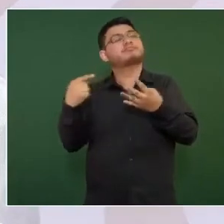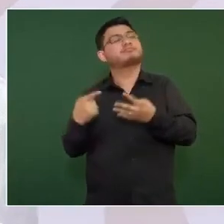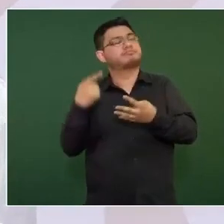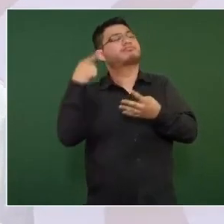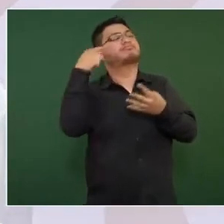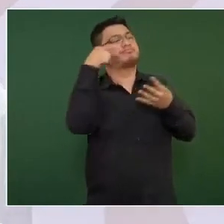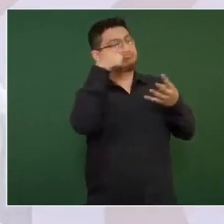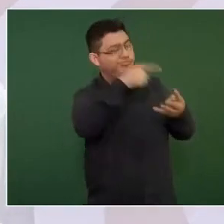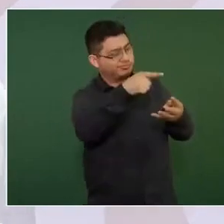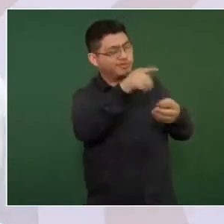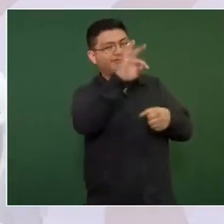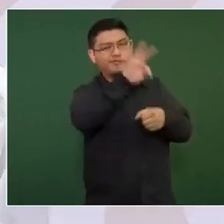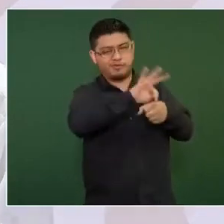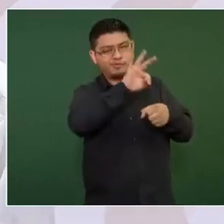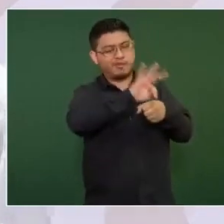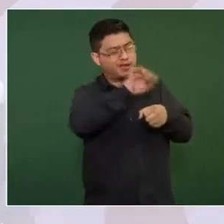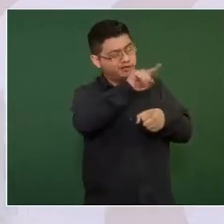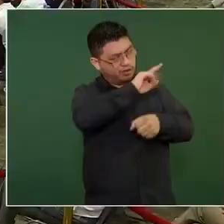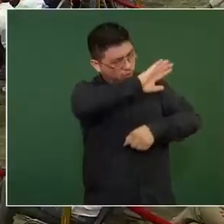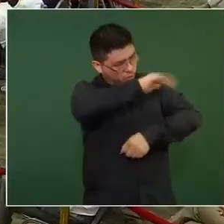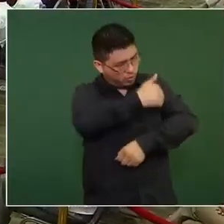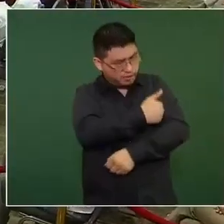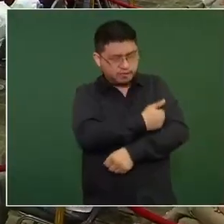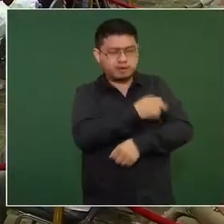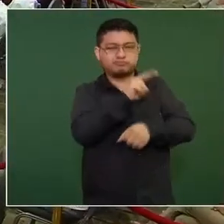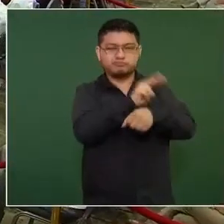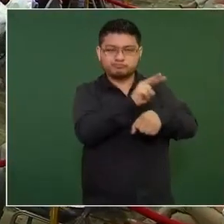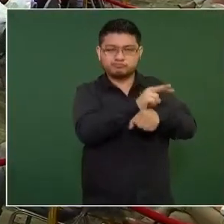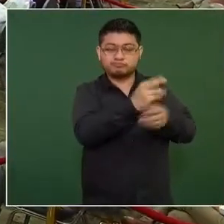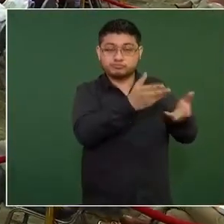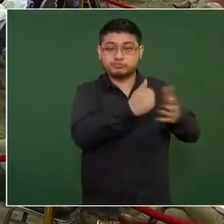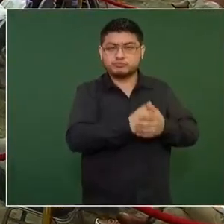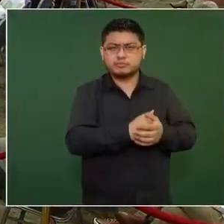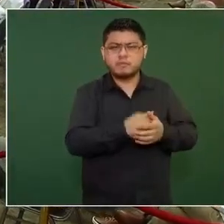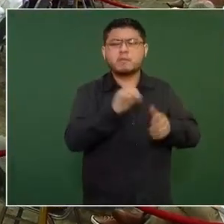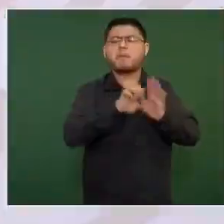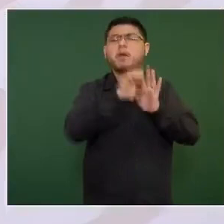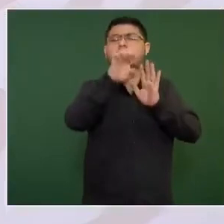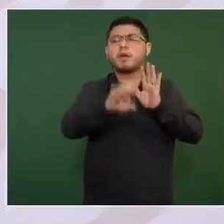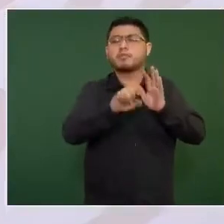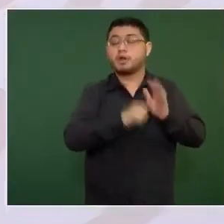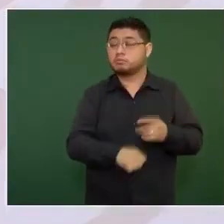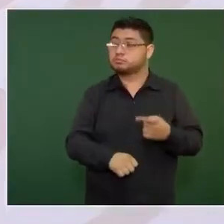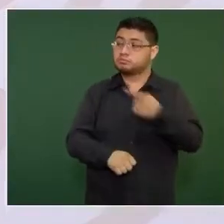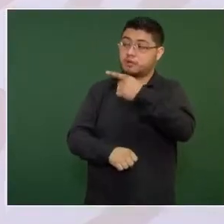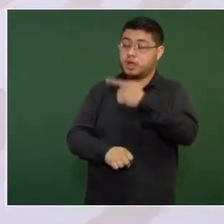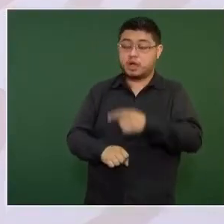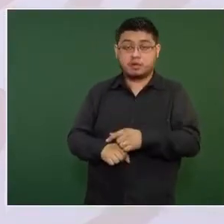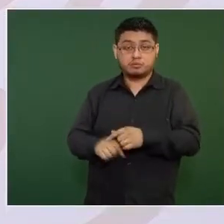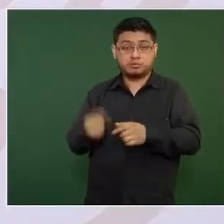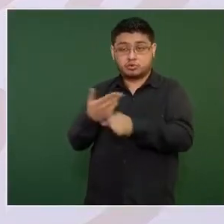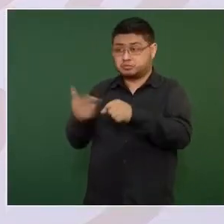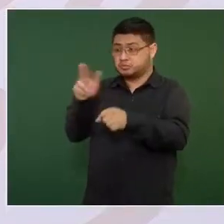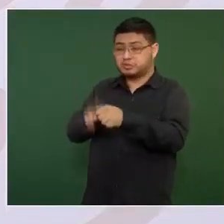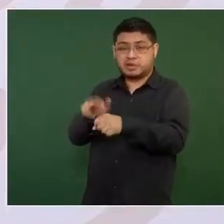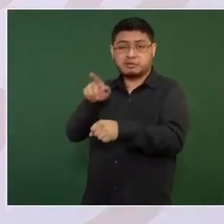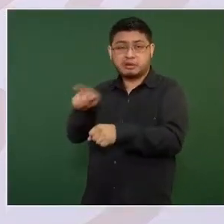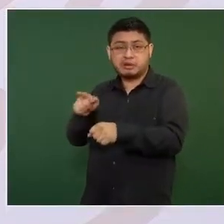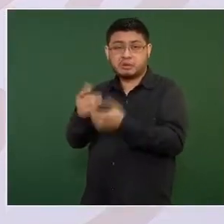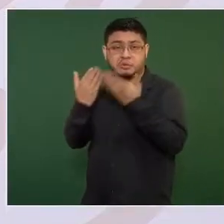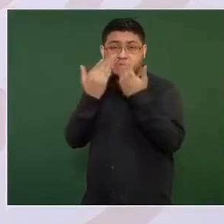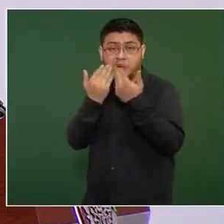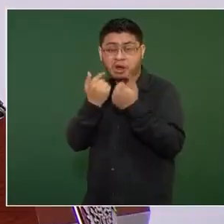esa farmacia. De modo que si en un centro de salud, en un hospital, no hay